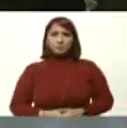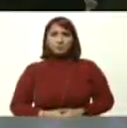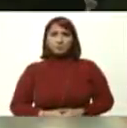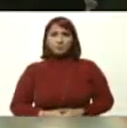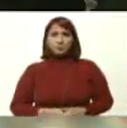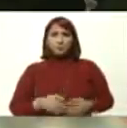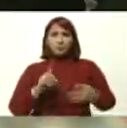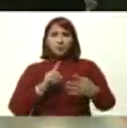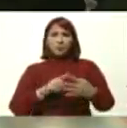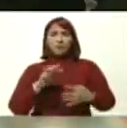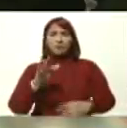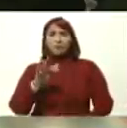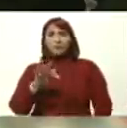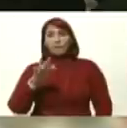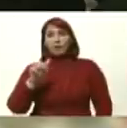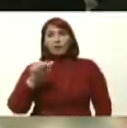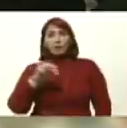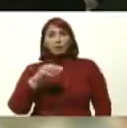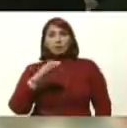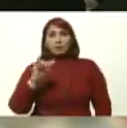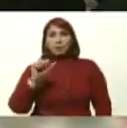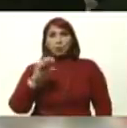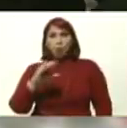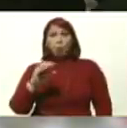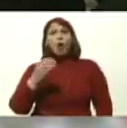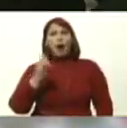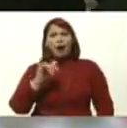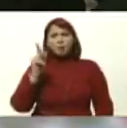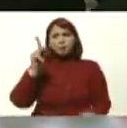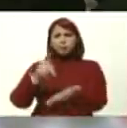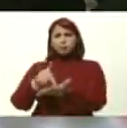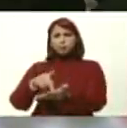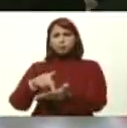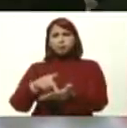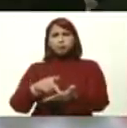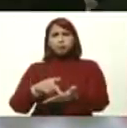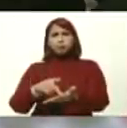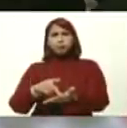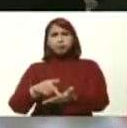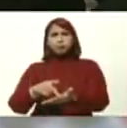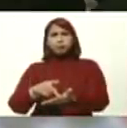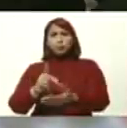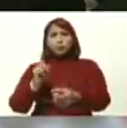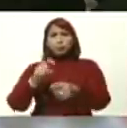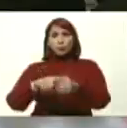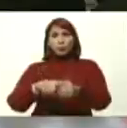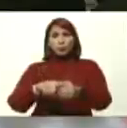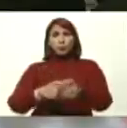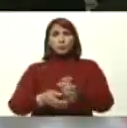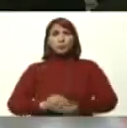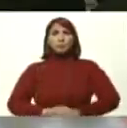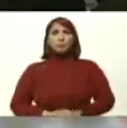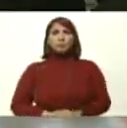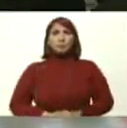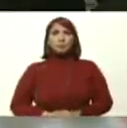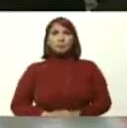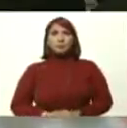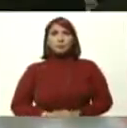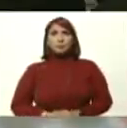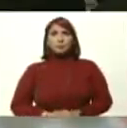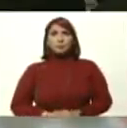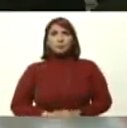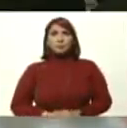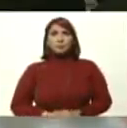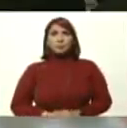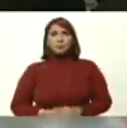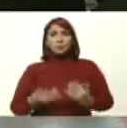Francisco Torrealba. Son los que están presentes hoy allá. Nicolás Ernesto Maduro Guerra, que es parte de la delegación, bueno, está es